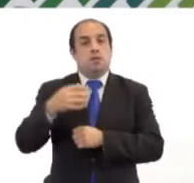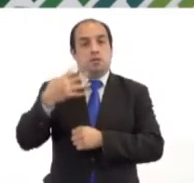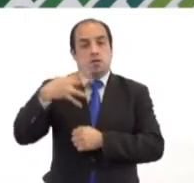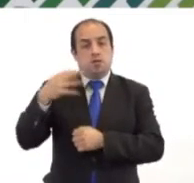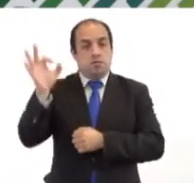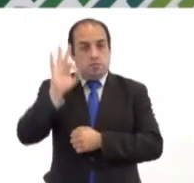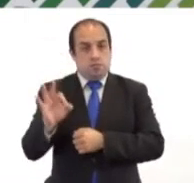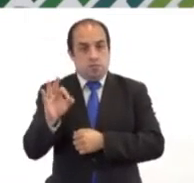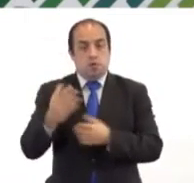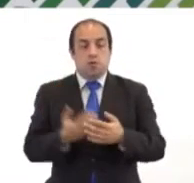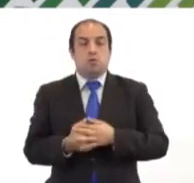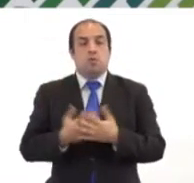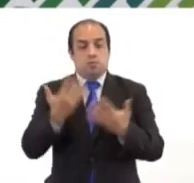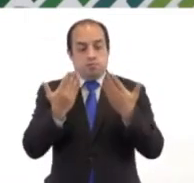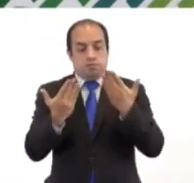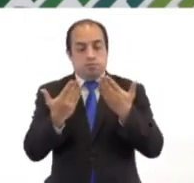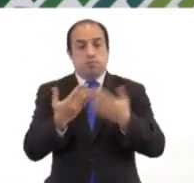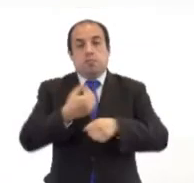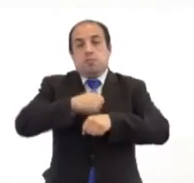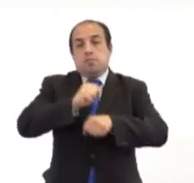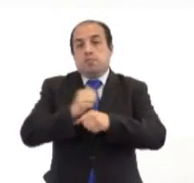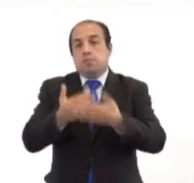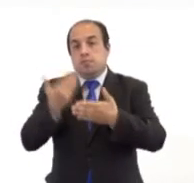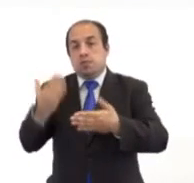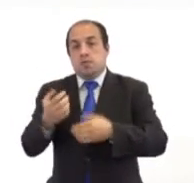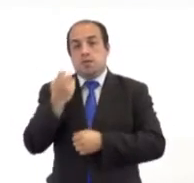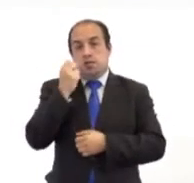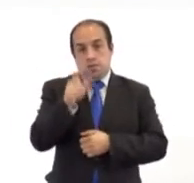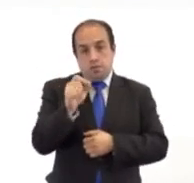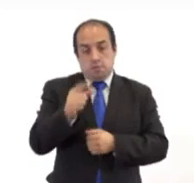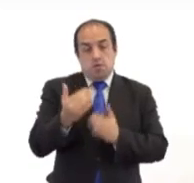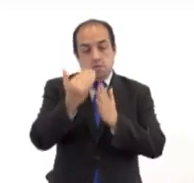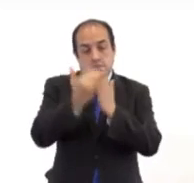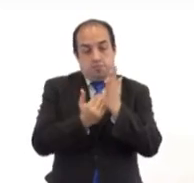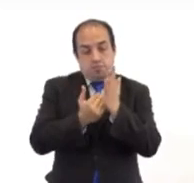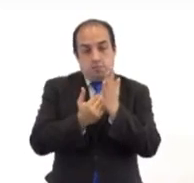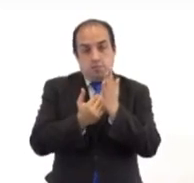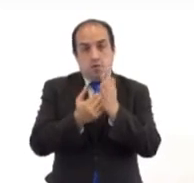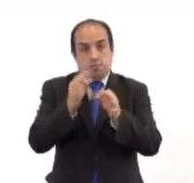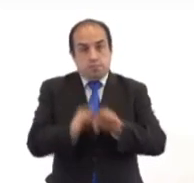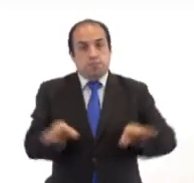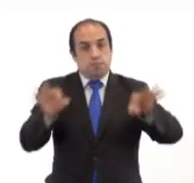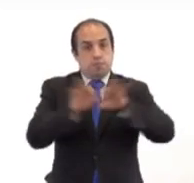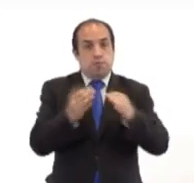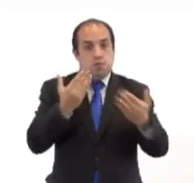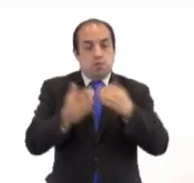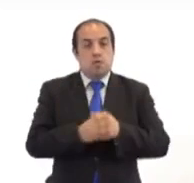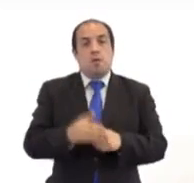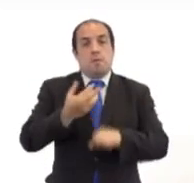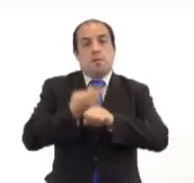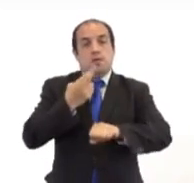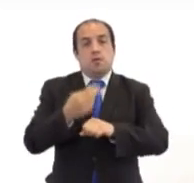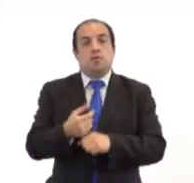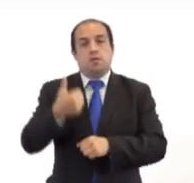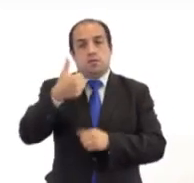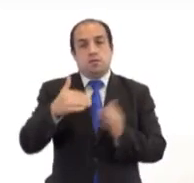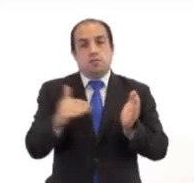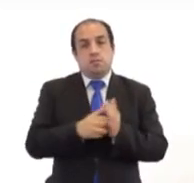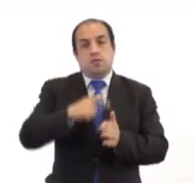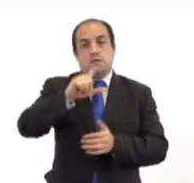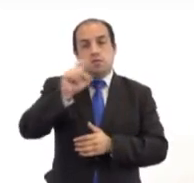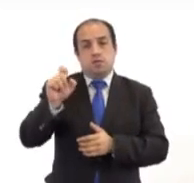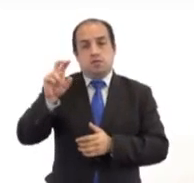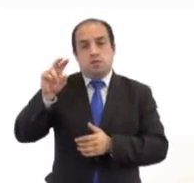datos de la semana previa. Es una reducción muy importante comparado con nuestro máximo, que fue de 6,183, por ahí de